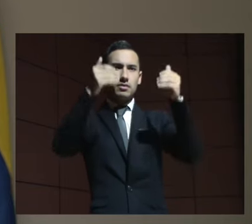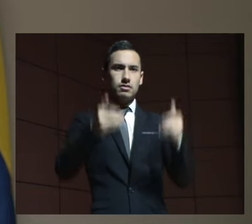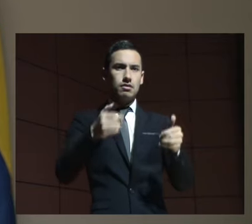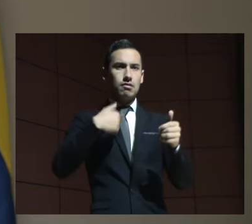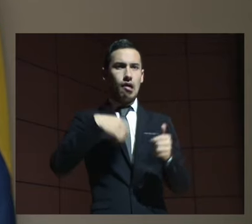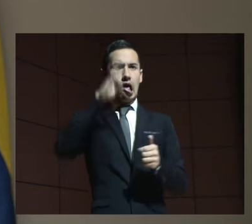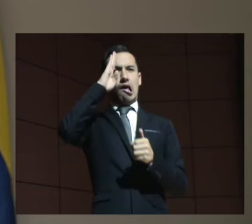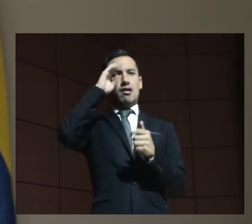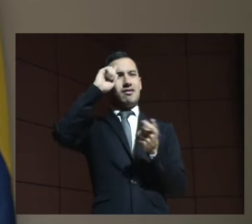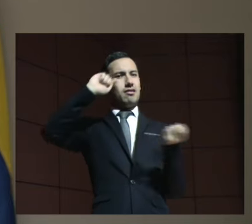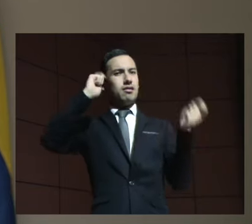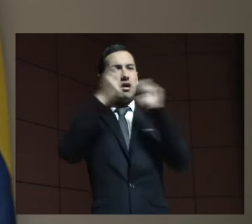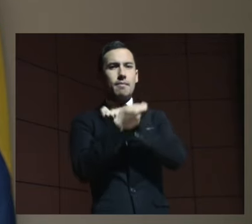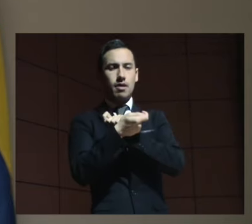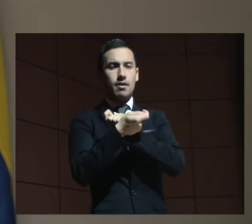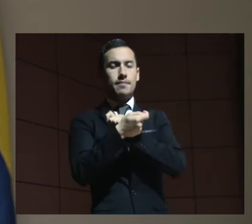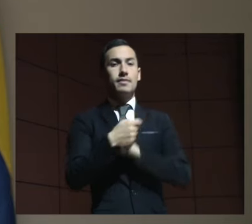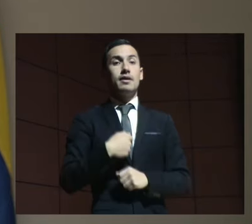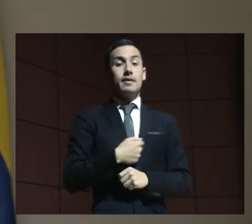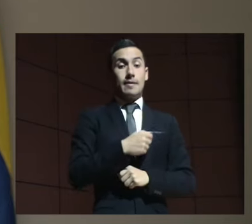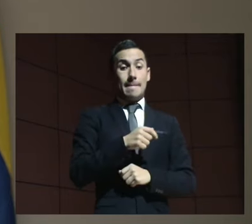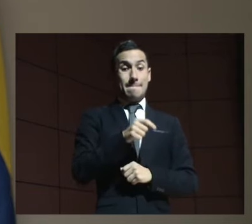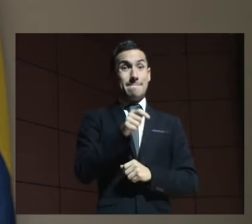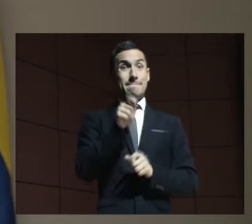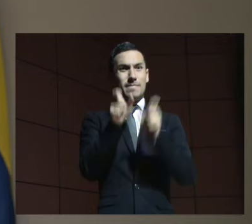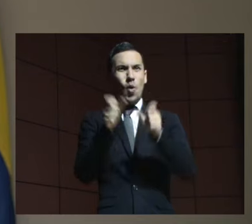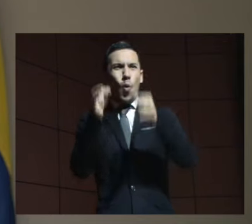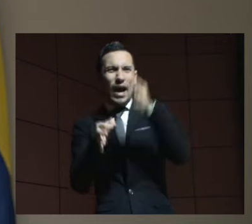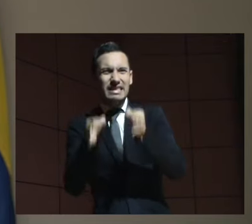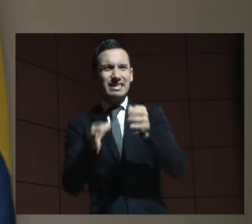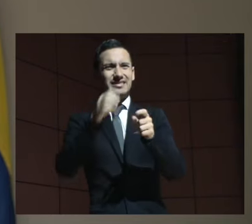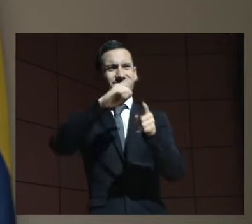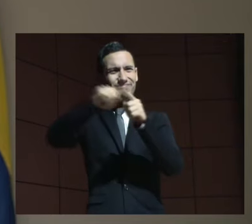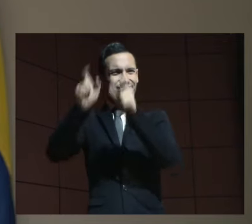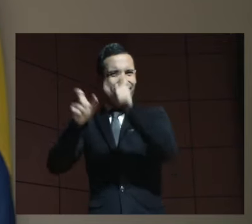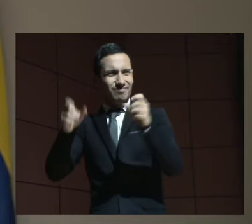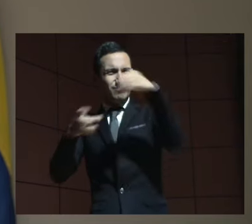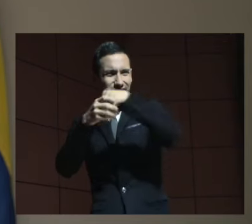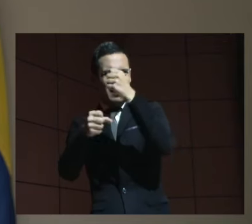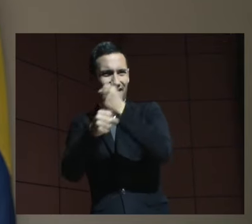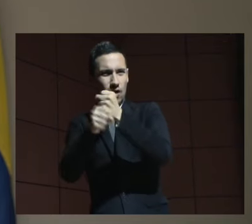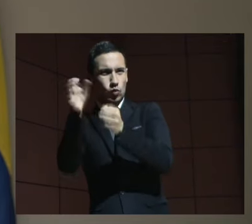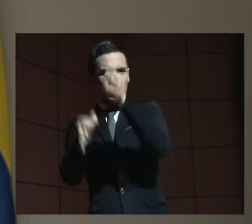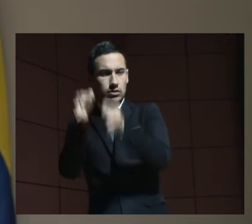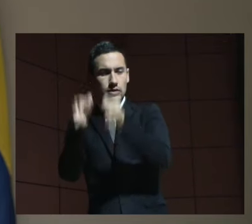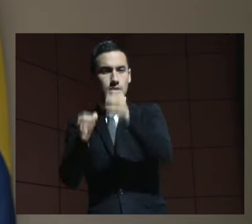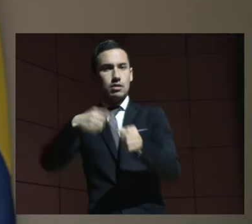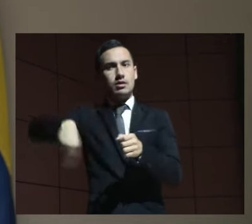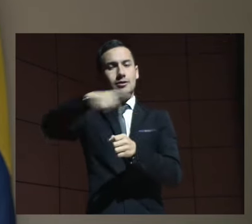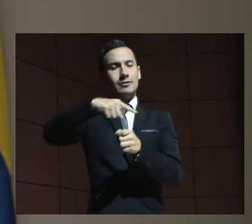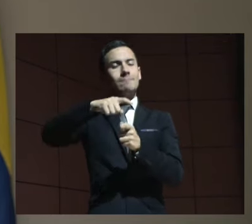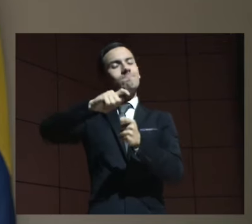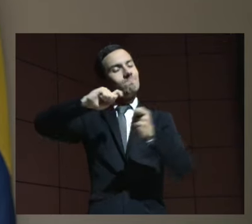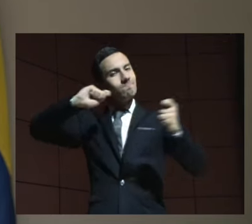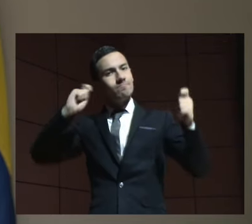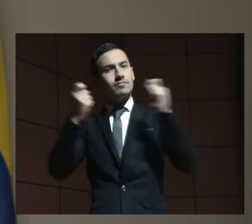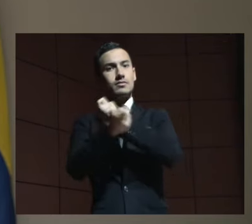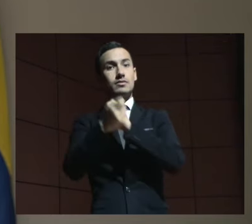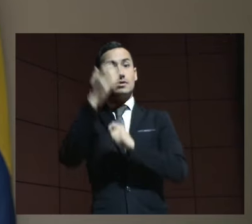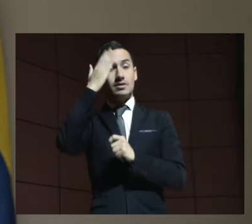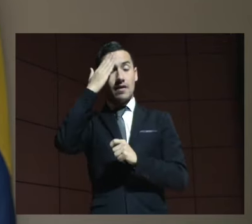tenido frente a las personas con discapacidad. Los operadores de justicia están llamados a romper con esa